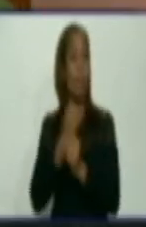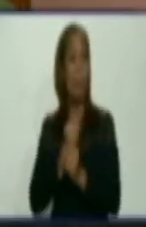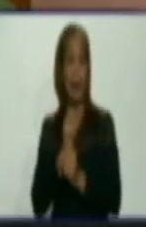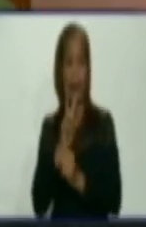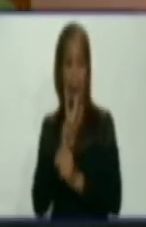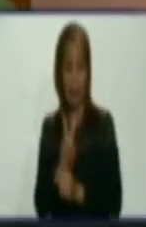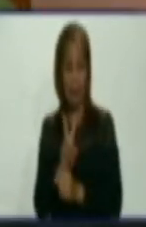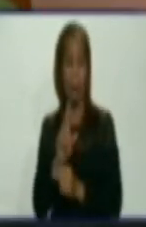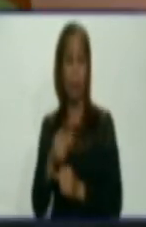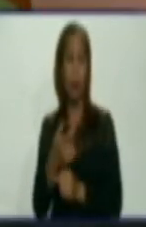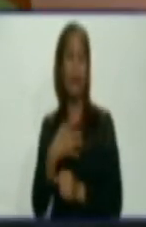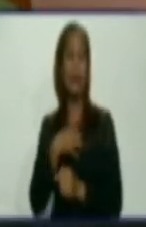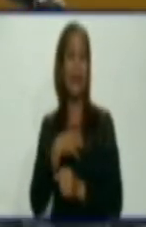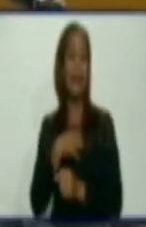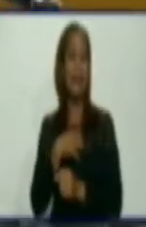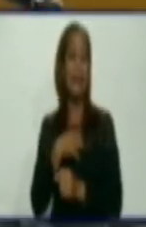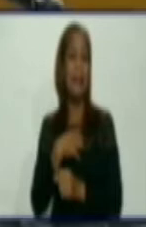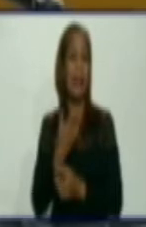trastornos neurológicos, que